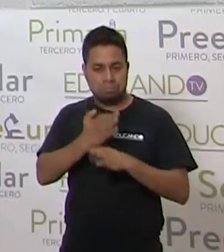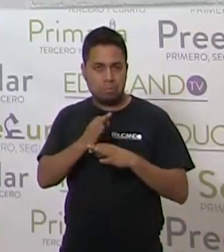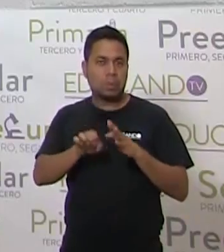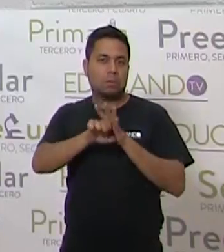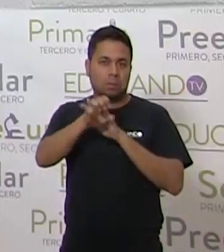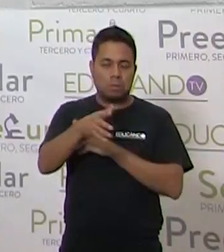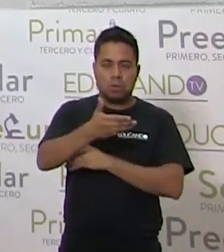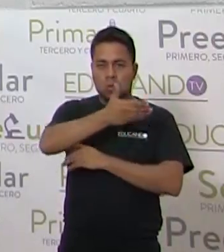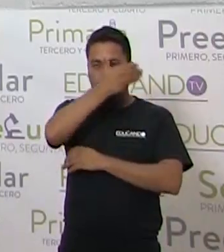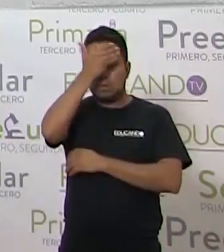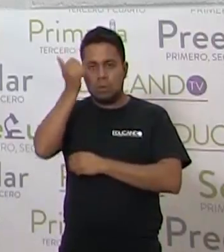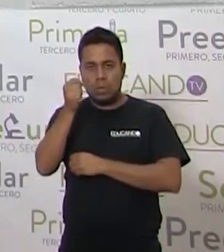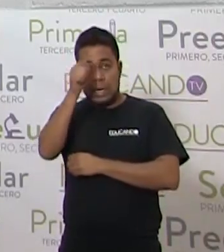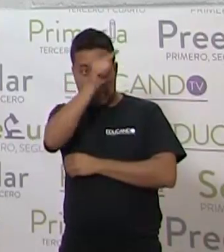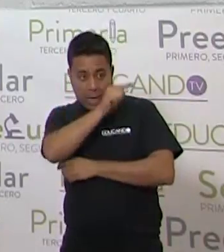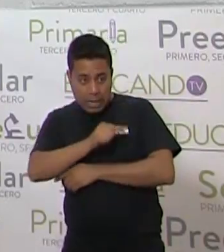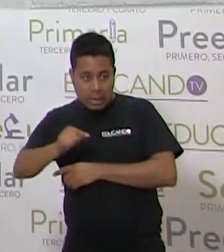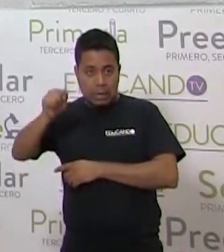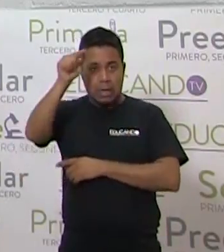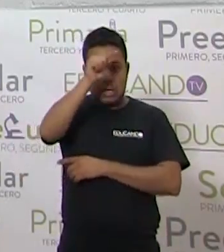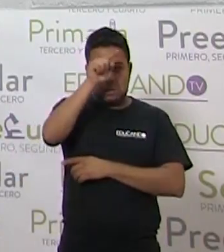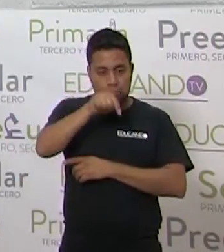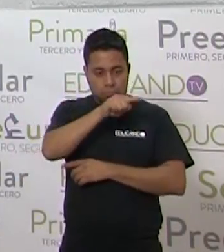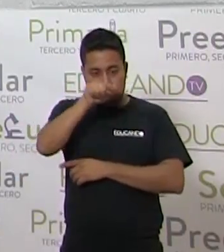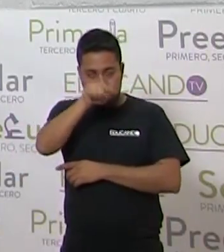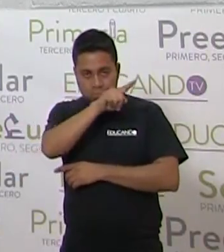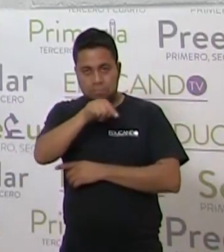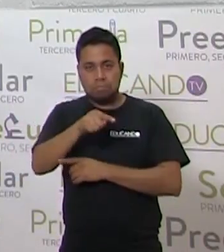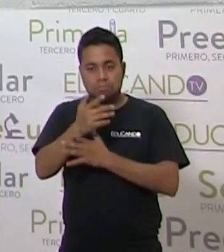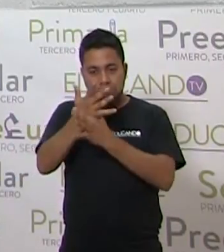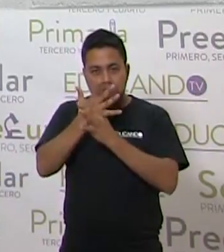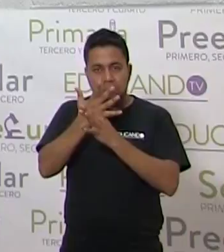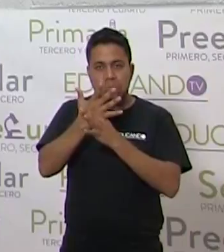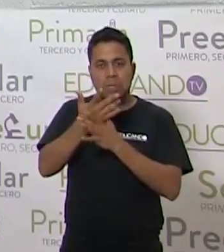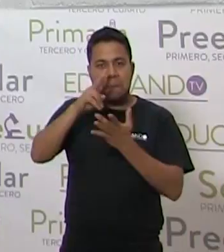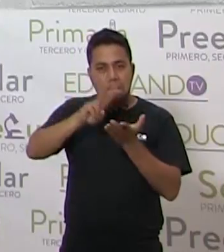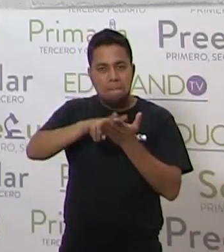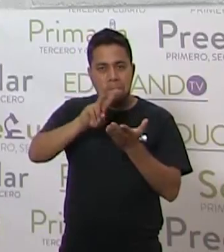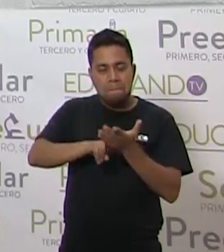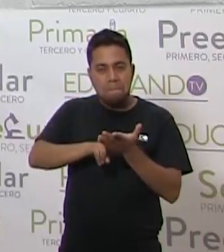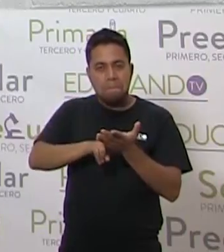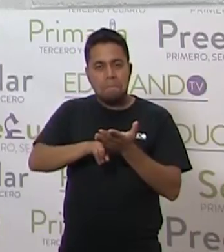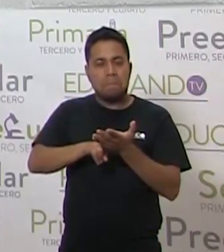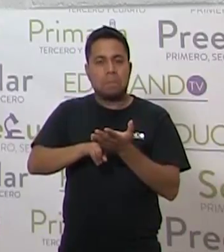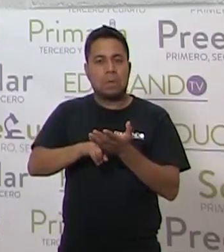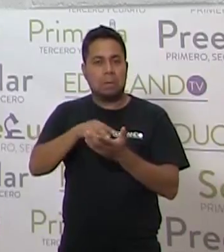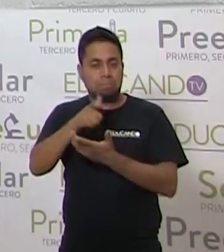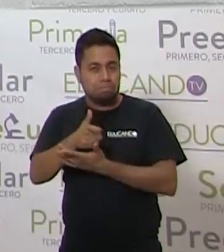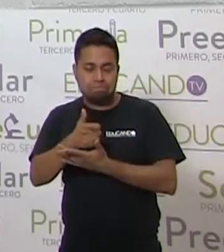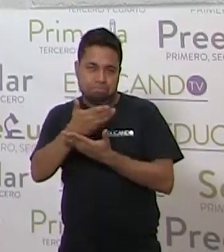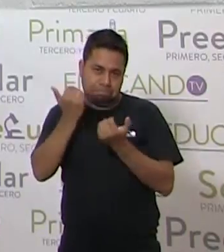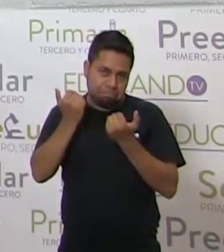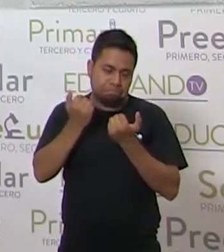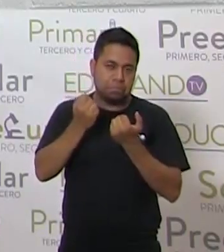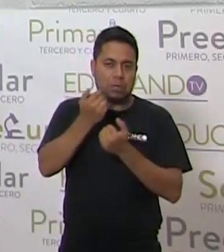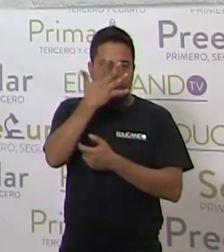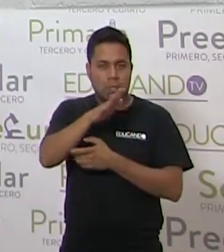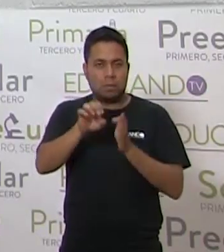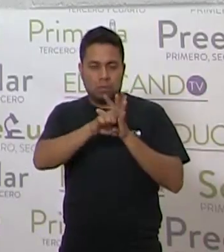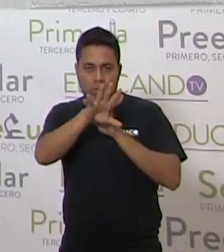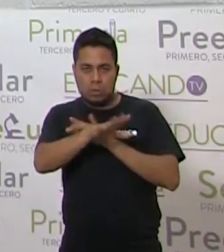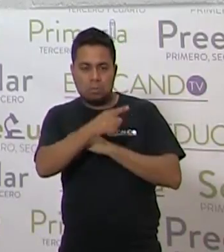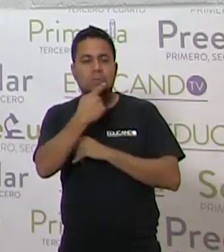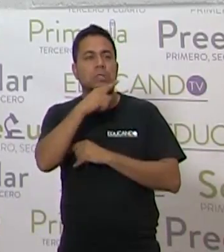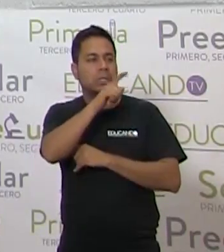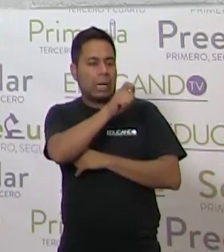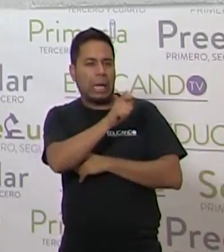sabíamos la pura gráfica no nos dice Cuánto cuánto cuesta una de las paletas si costaran 10 pesos o o viniera aquí el